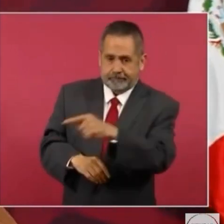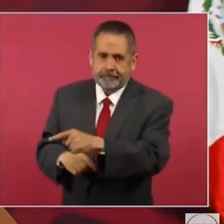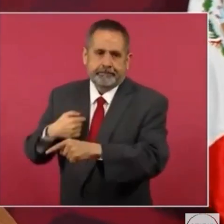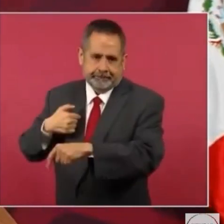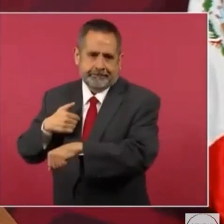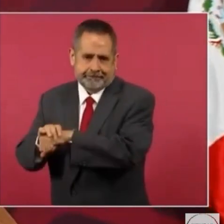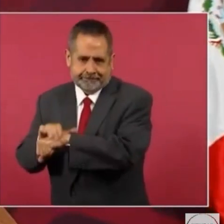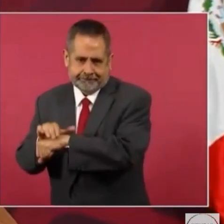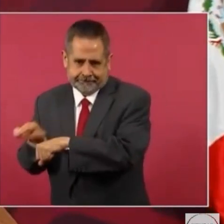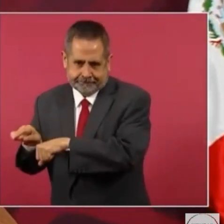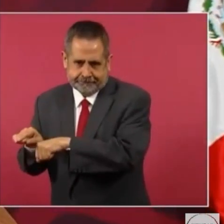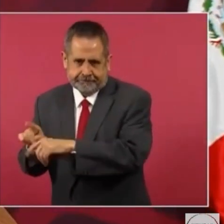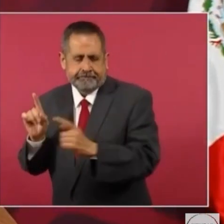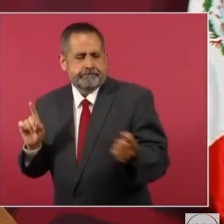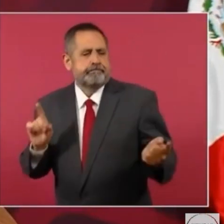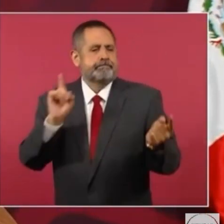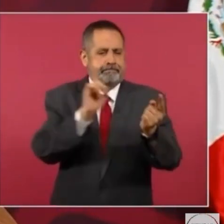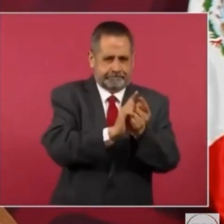Se reunió